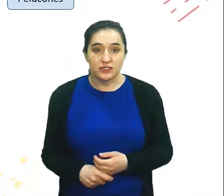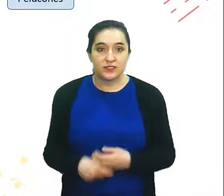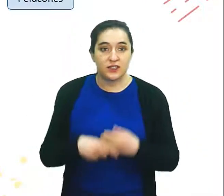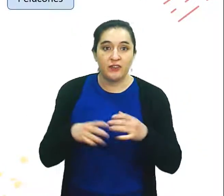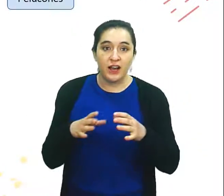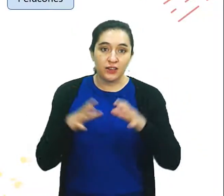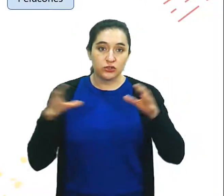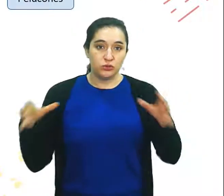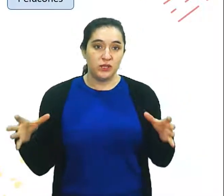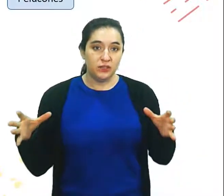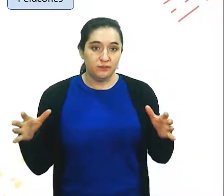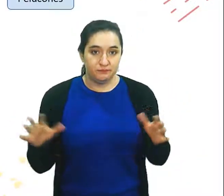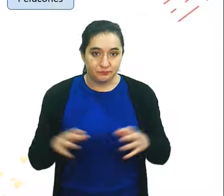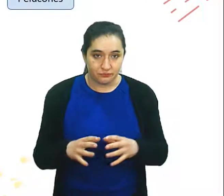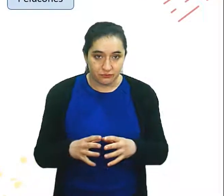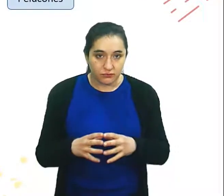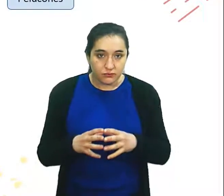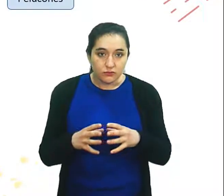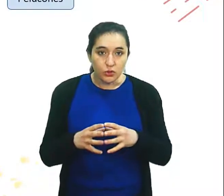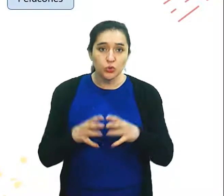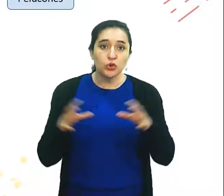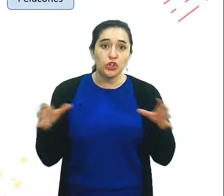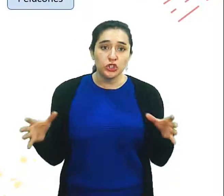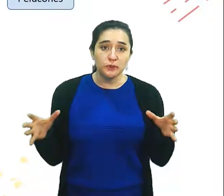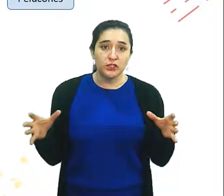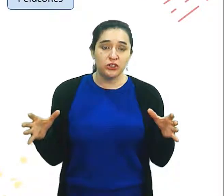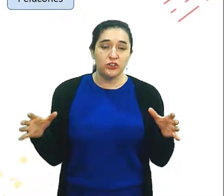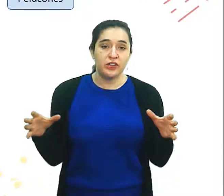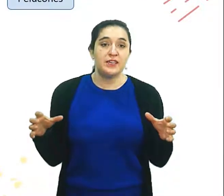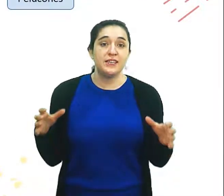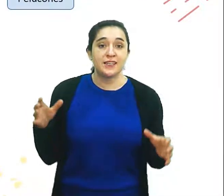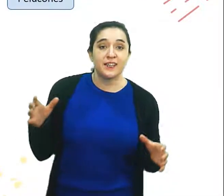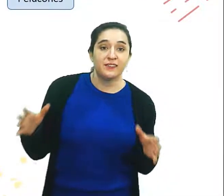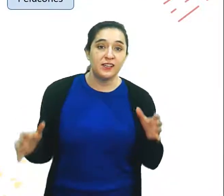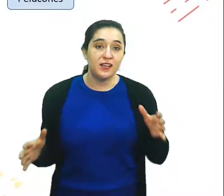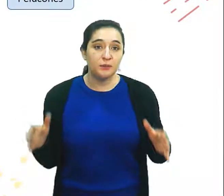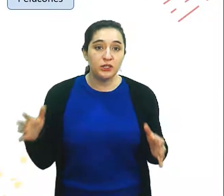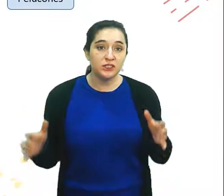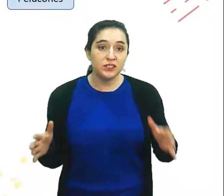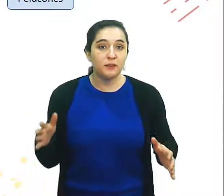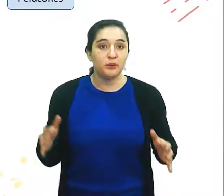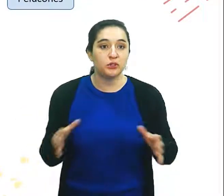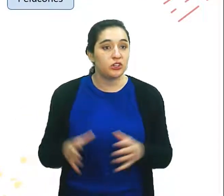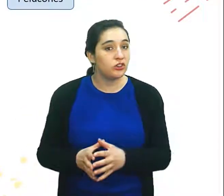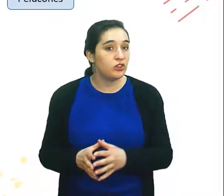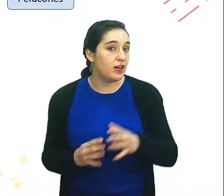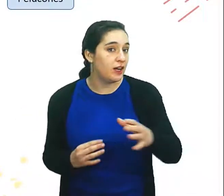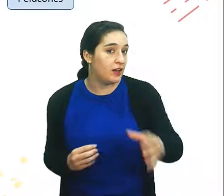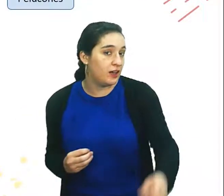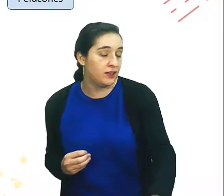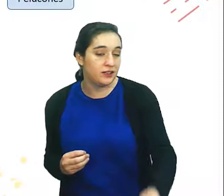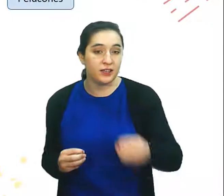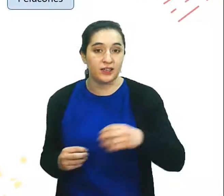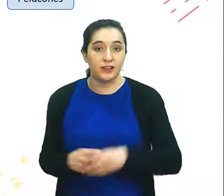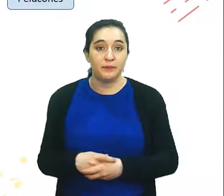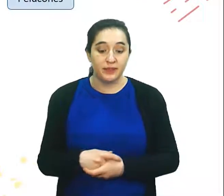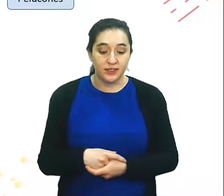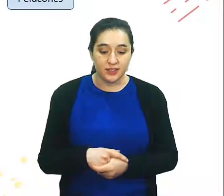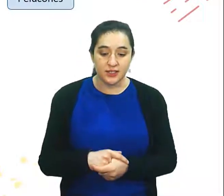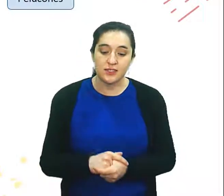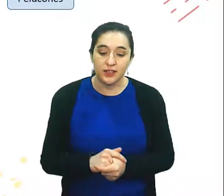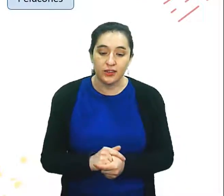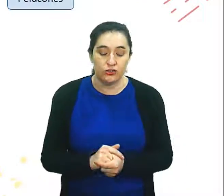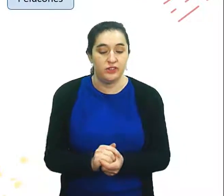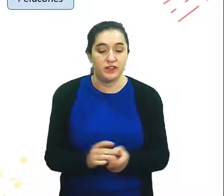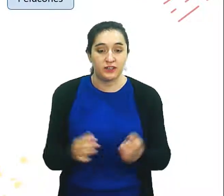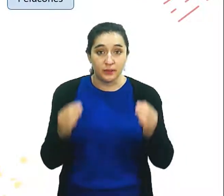Entonces se va a asumir un corto periodo de inestabilidad política posterior a la independencia